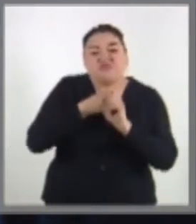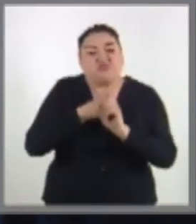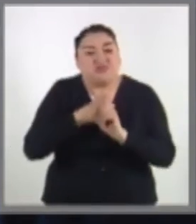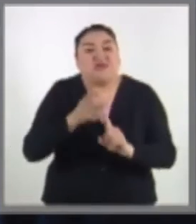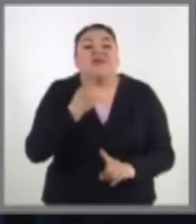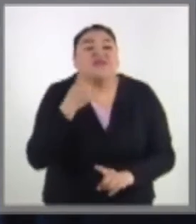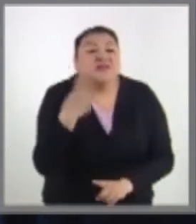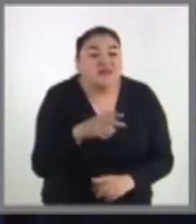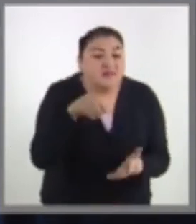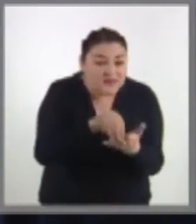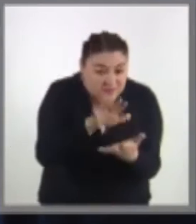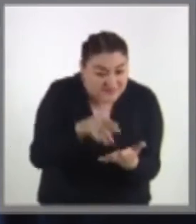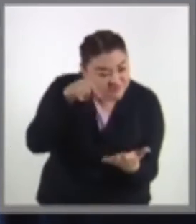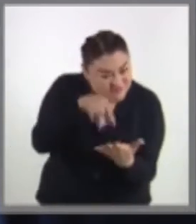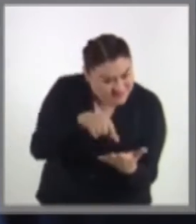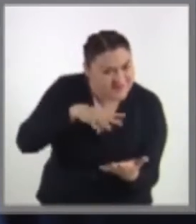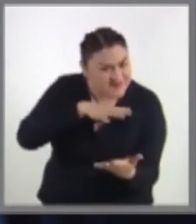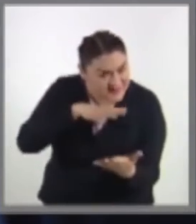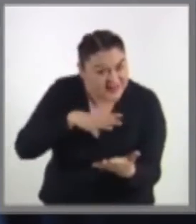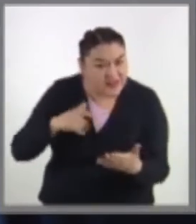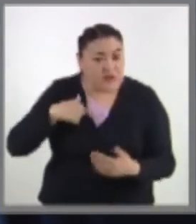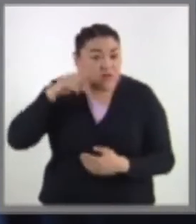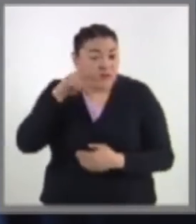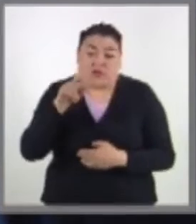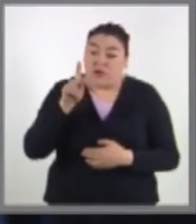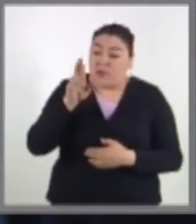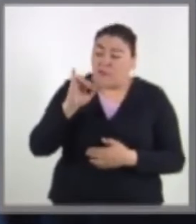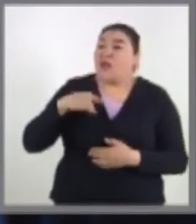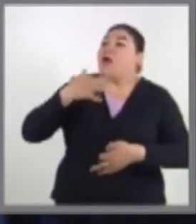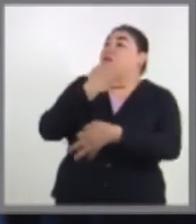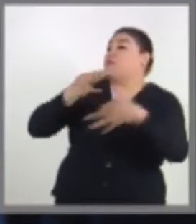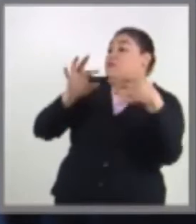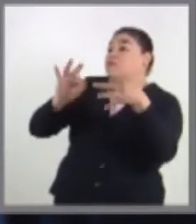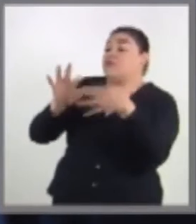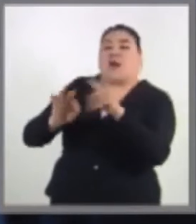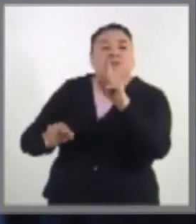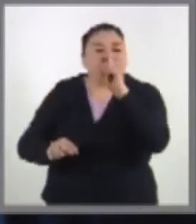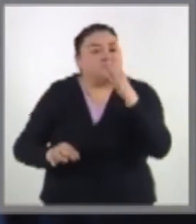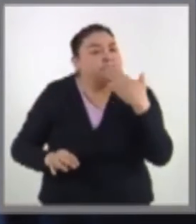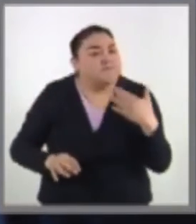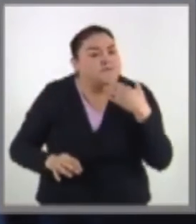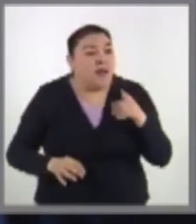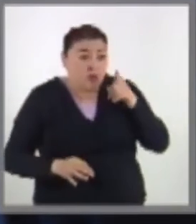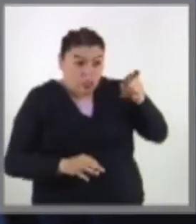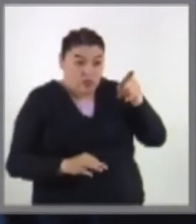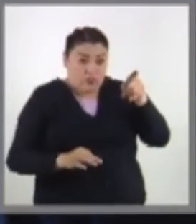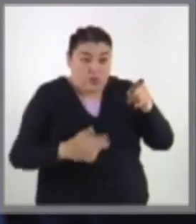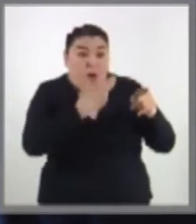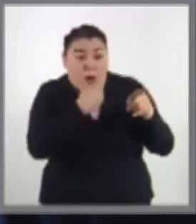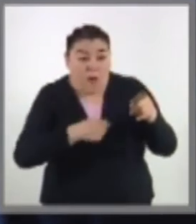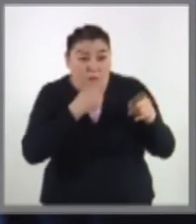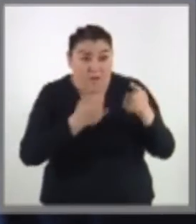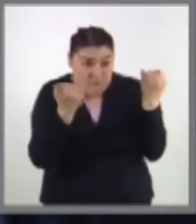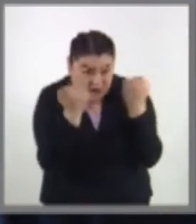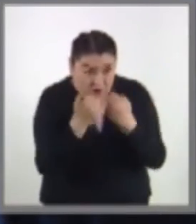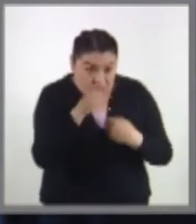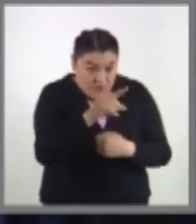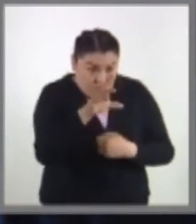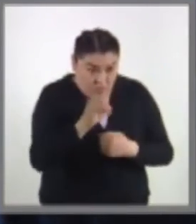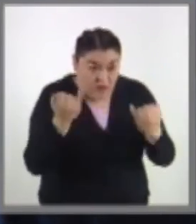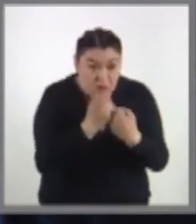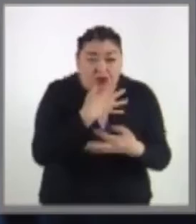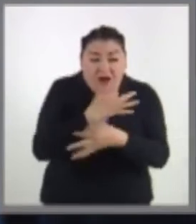No he visto en lo absoluto al PRI pronunciarse al respecto. Tampoco lo he visto a usted pronunciarse en ese mismo sentido.